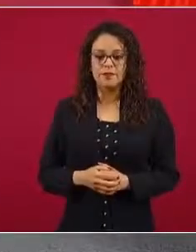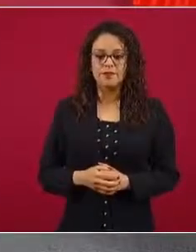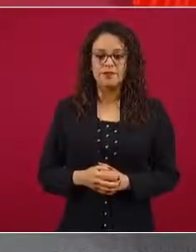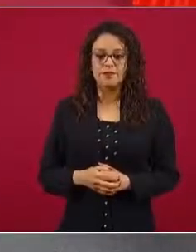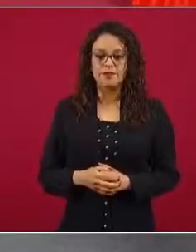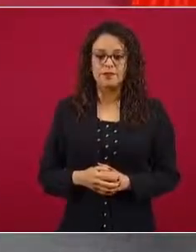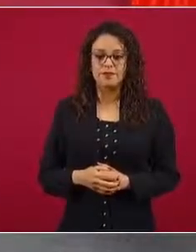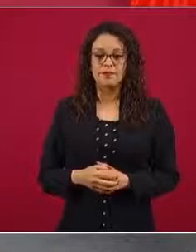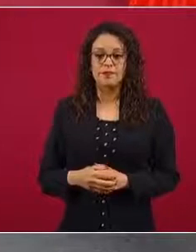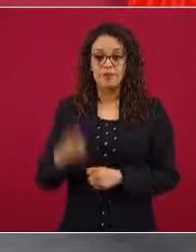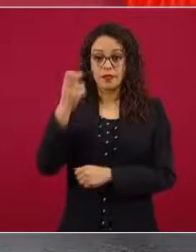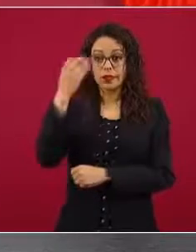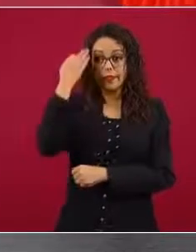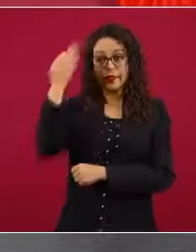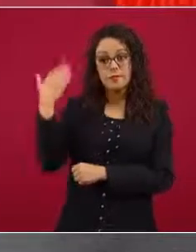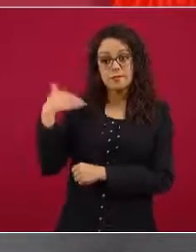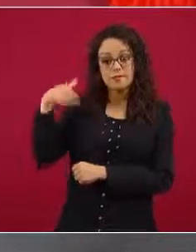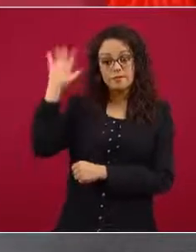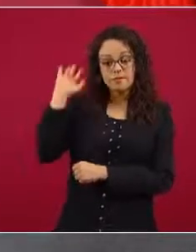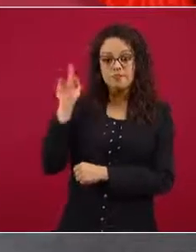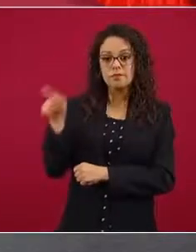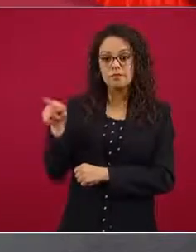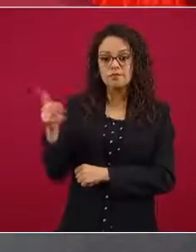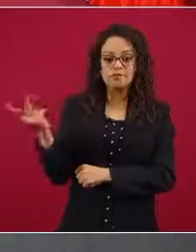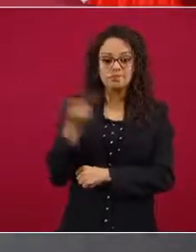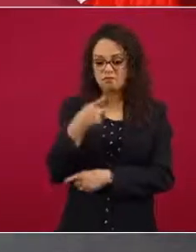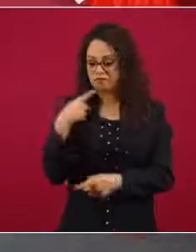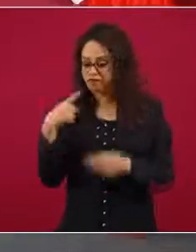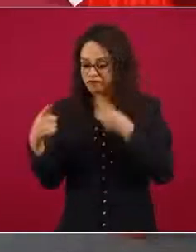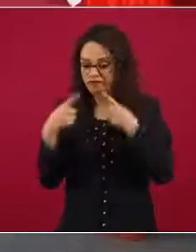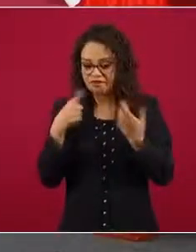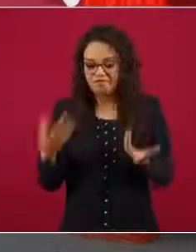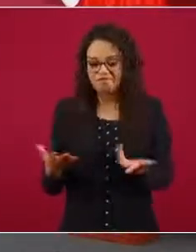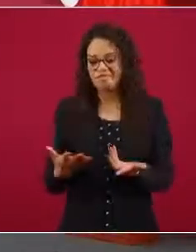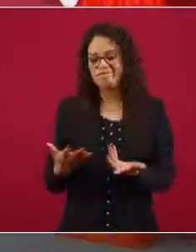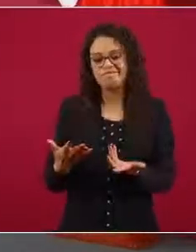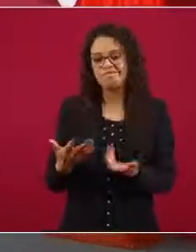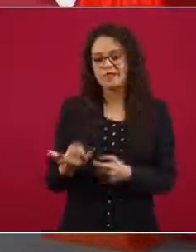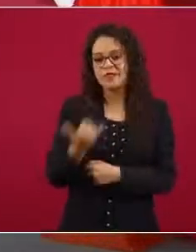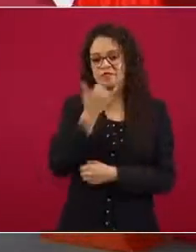ese entonces no se pusieron de acuerdo. Si se hubiesen puesto de acuerdo,